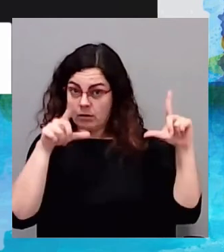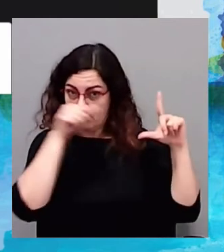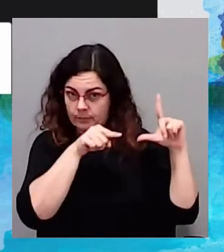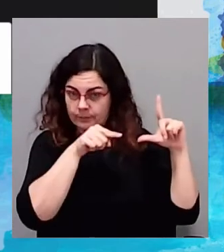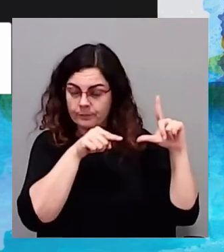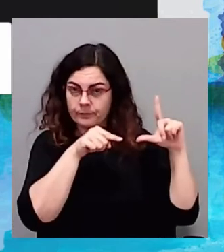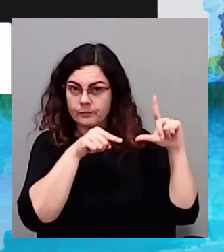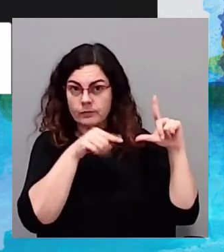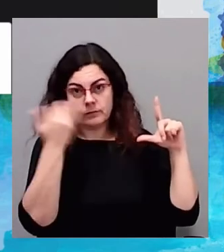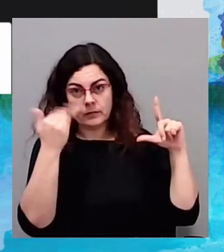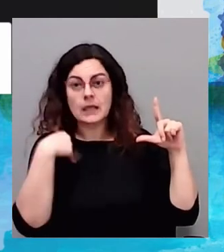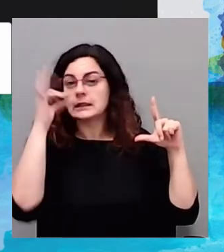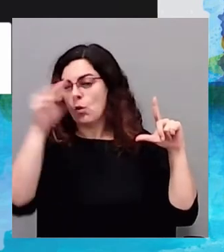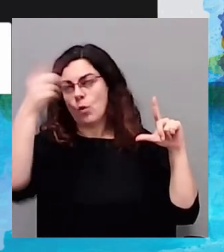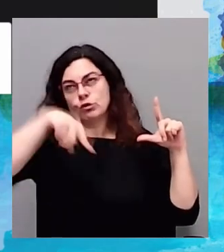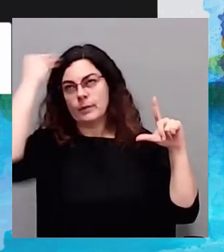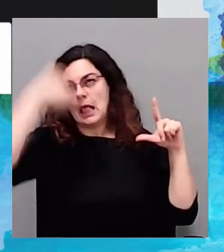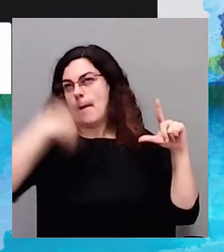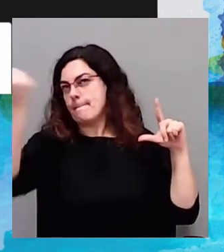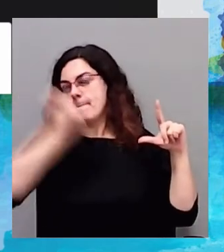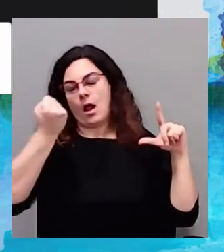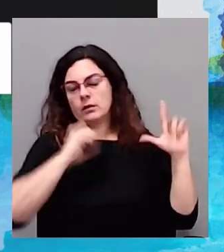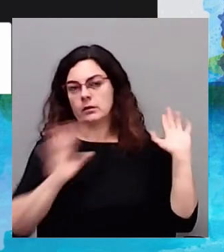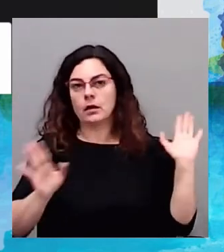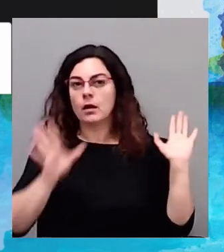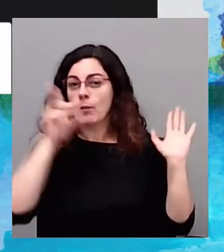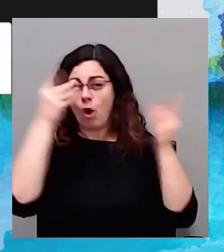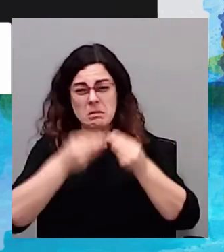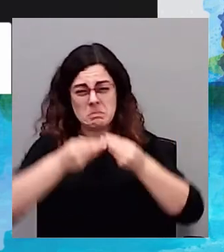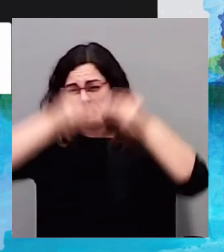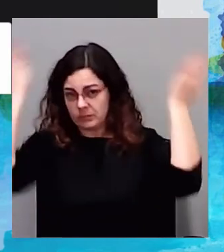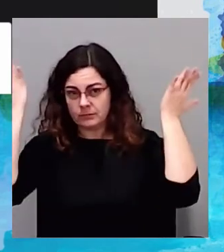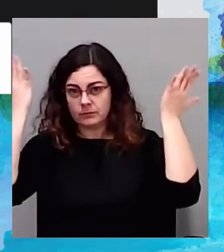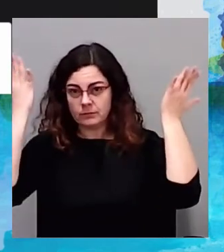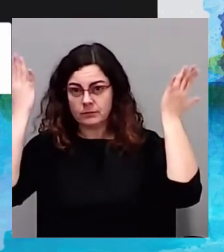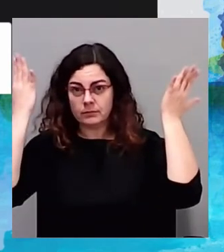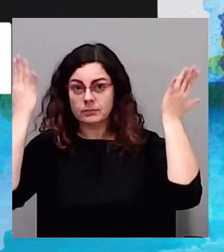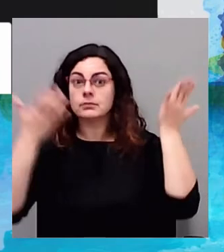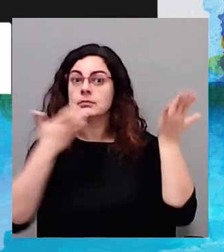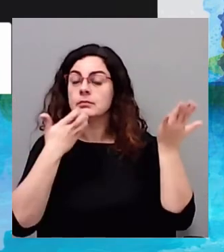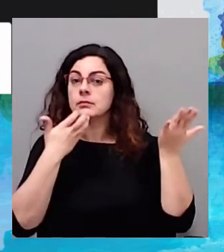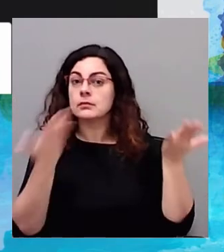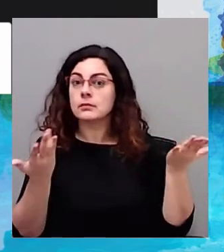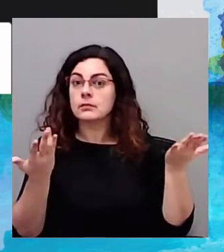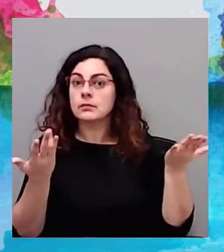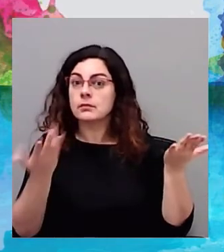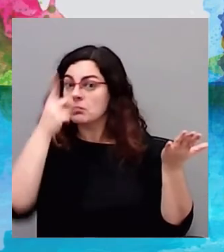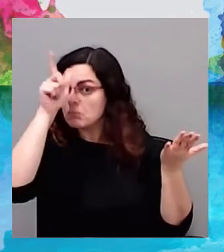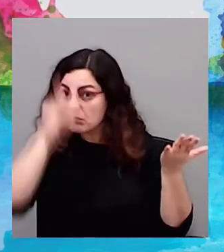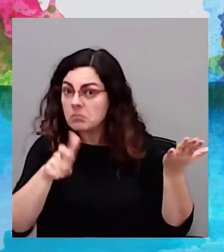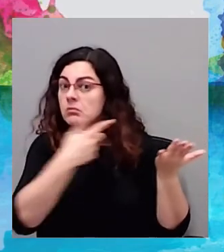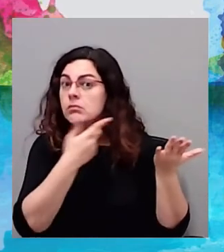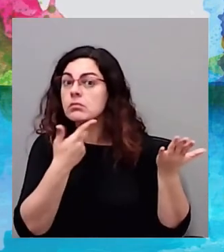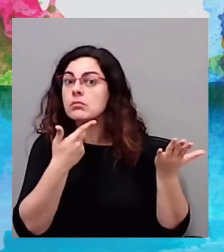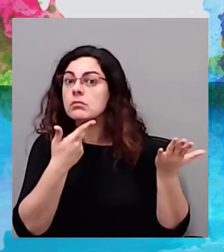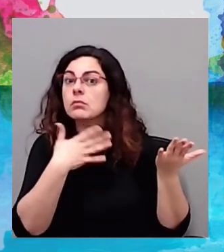que me vaya a matar porque es una obra muy, muy abstracta, pero quien quiera también puede ponerse en